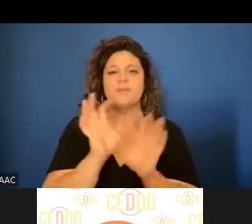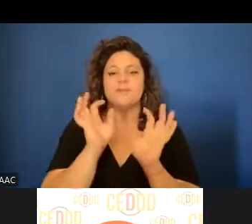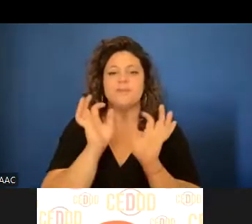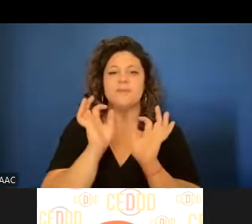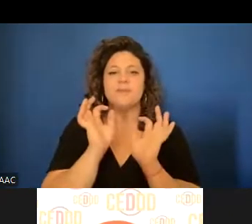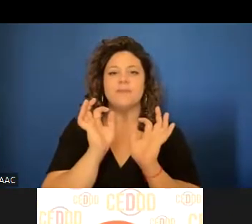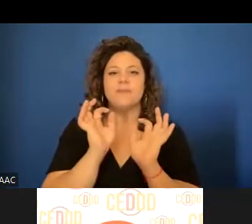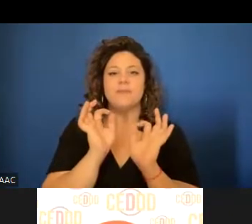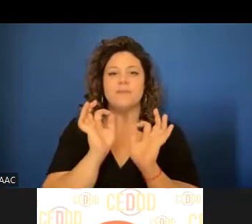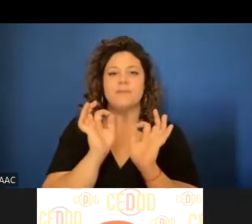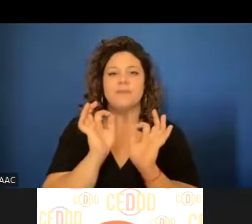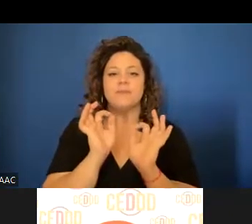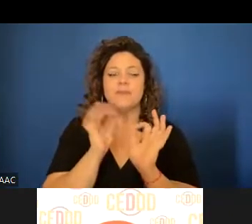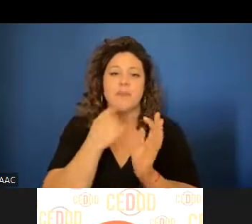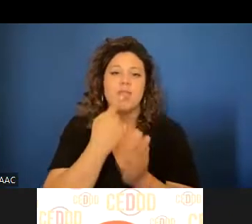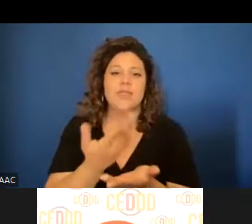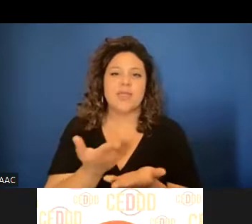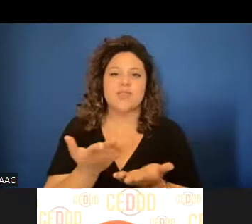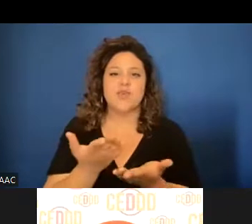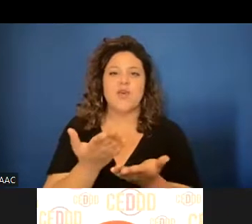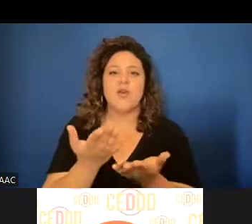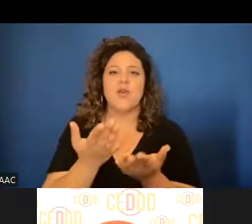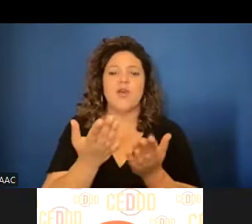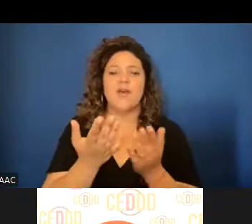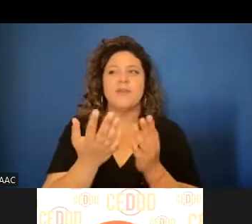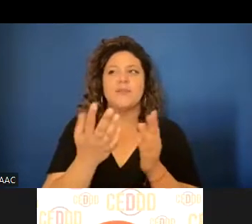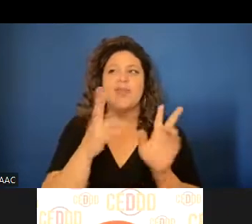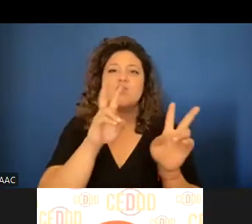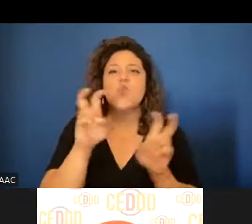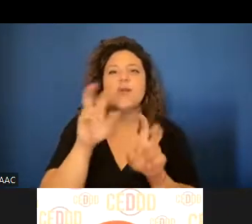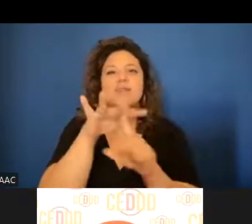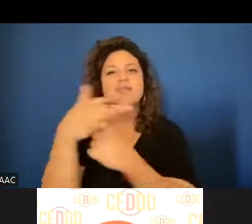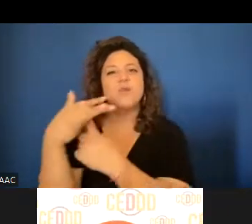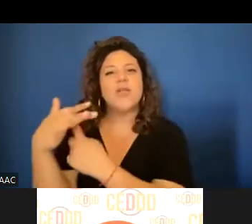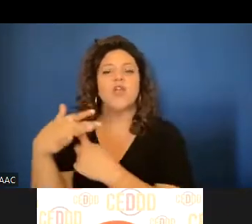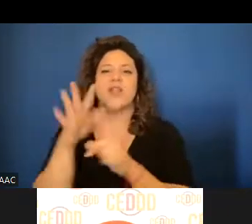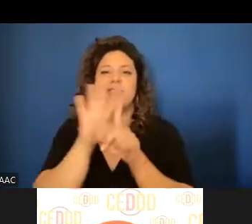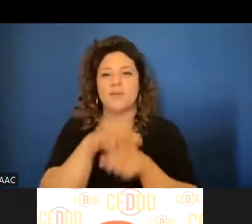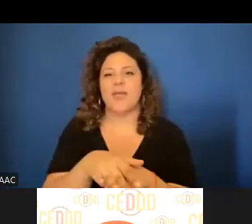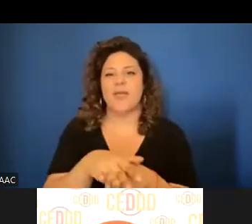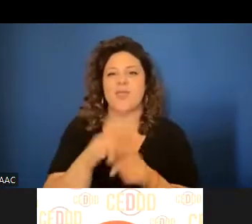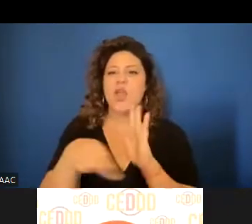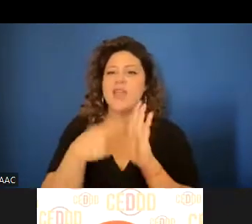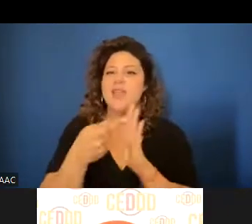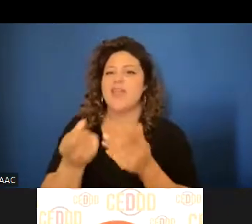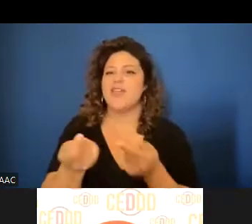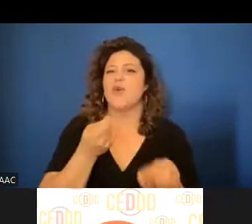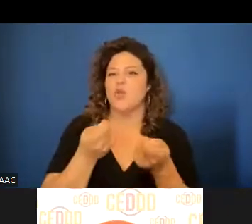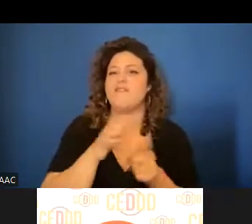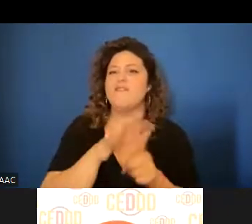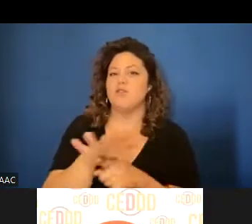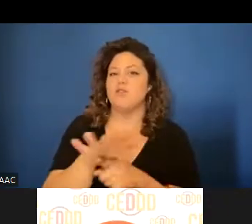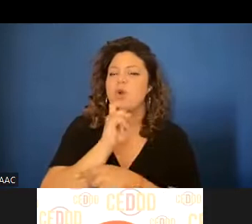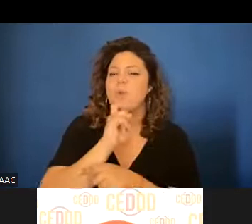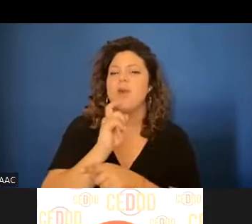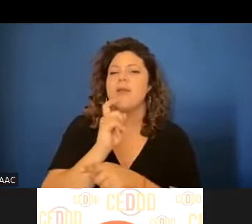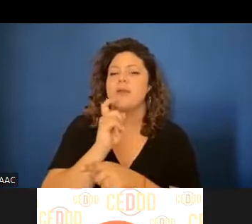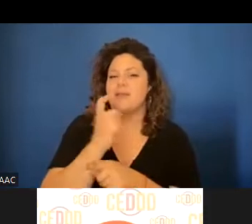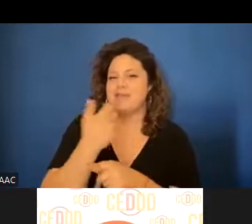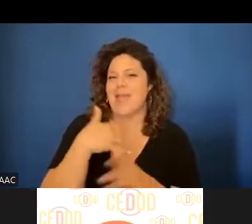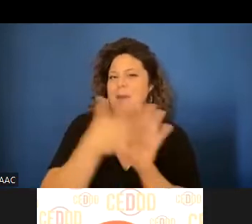efectivamente, esa sentencia marca un antes y un después, pero que están en proceso pues, de equiparar, de volver a equiparar,